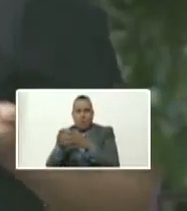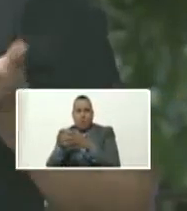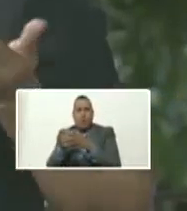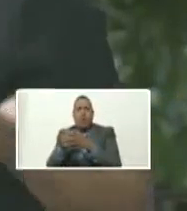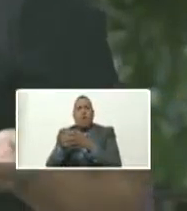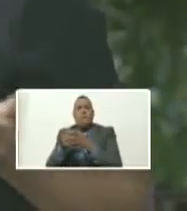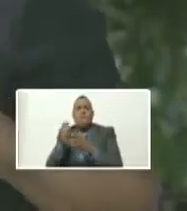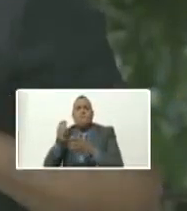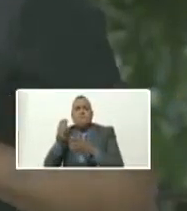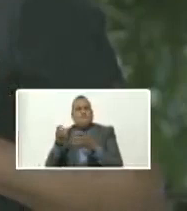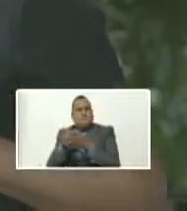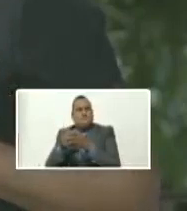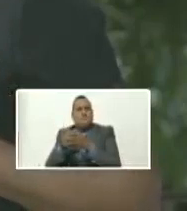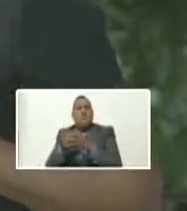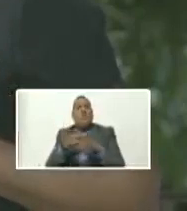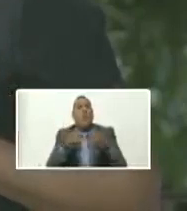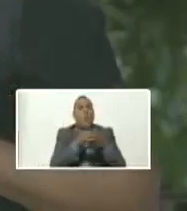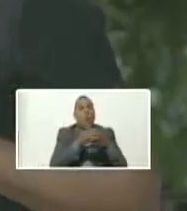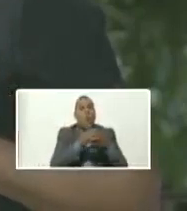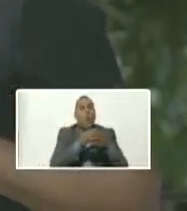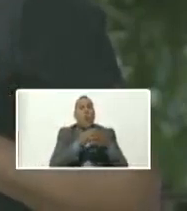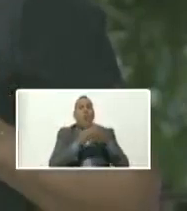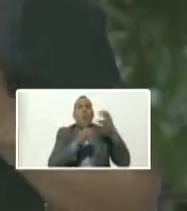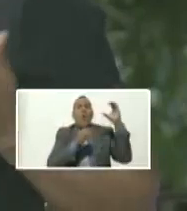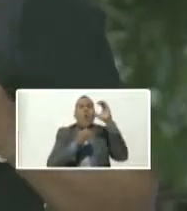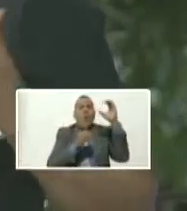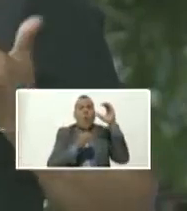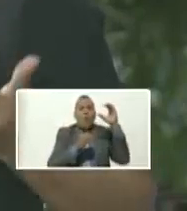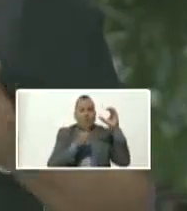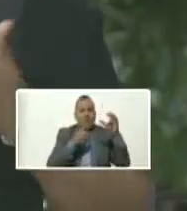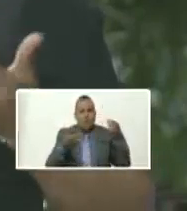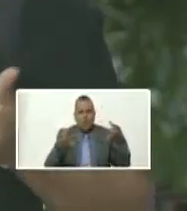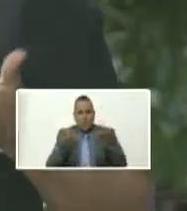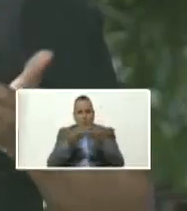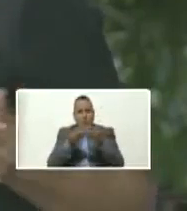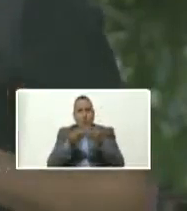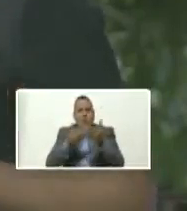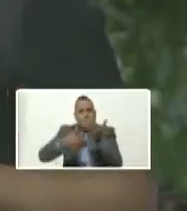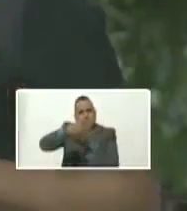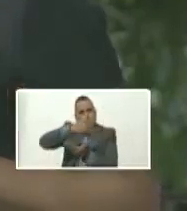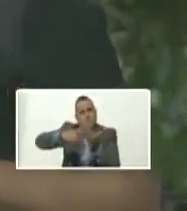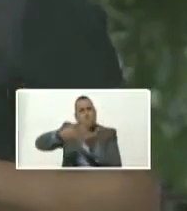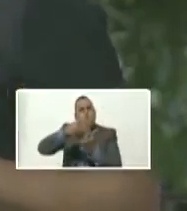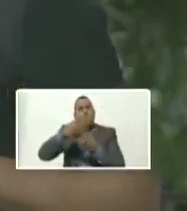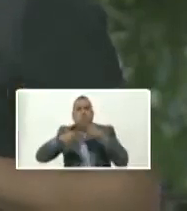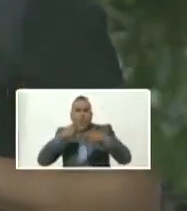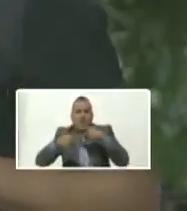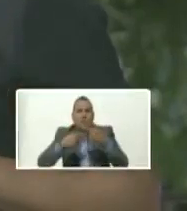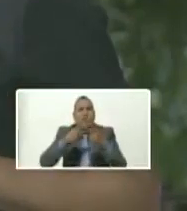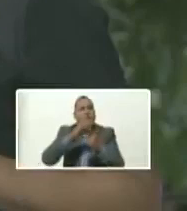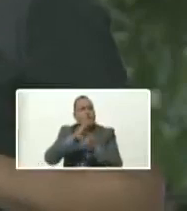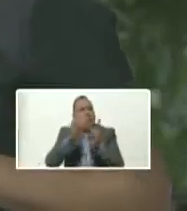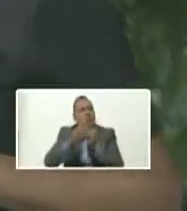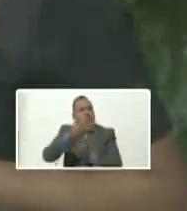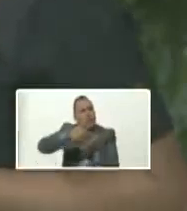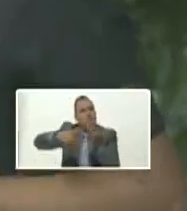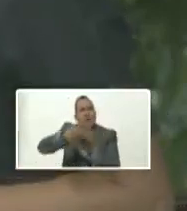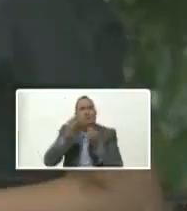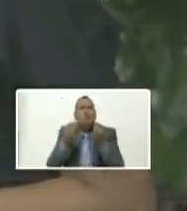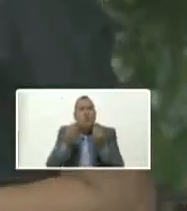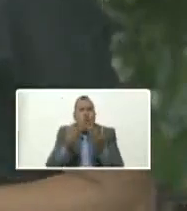parlamentarios colombianos en lo que será esta normalización de las relaciones diplomáticas, sociales, políticas y culturales entre ambas naciones. Muchas